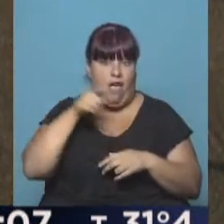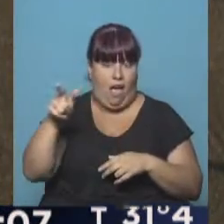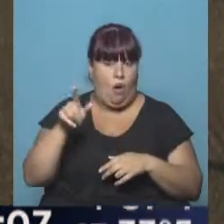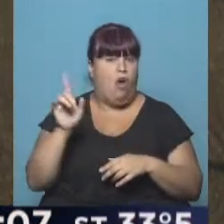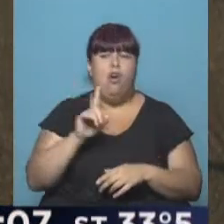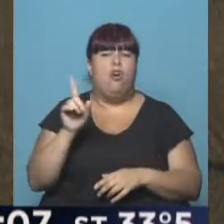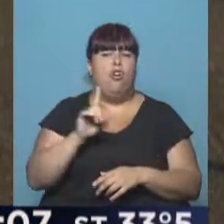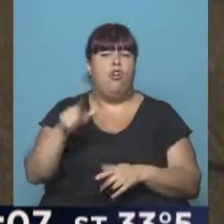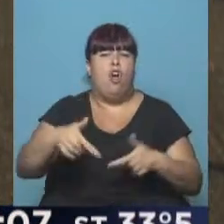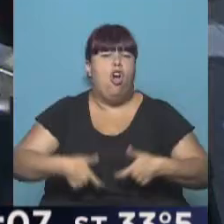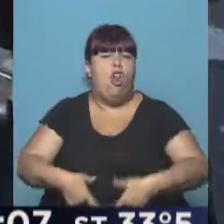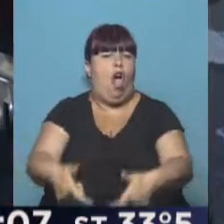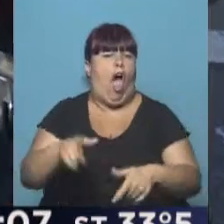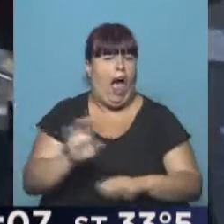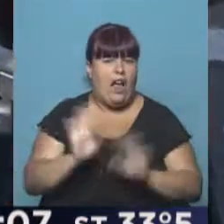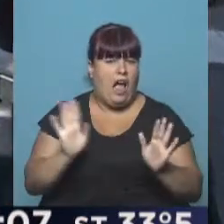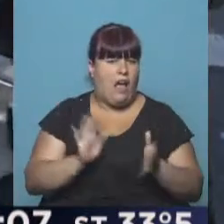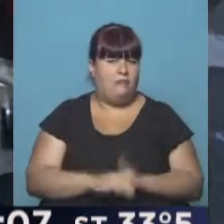No, es cloacal, es...